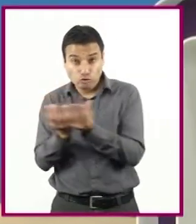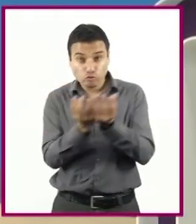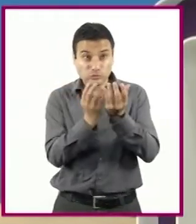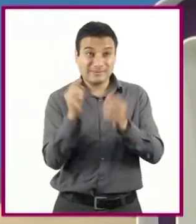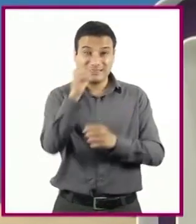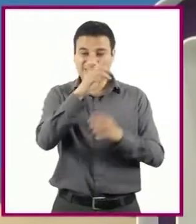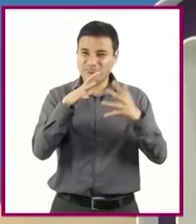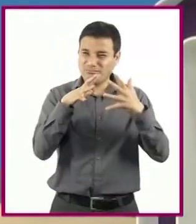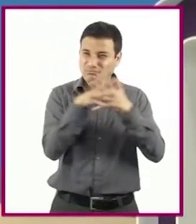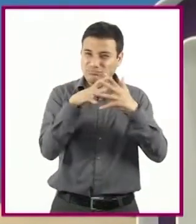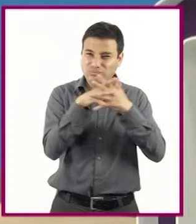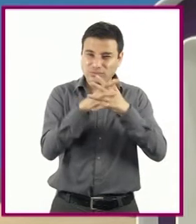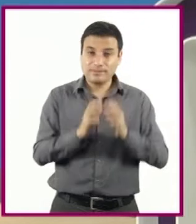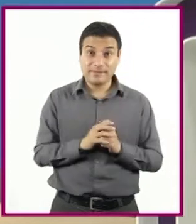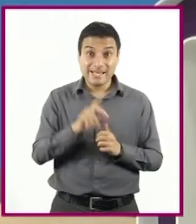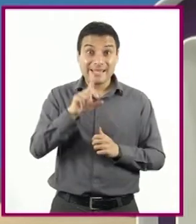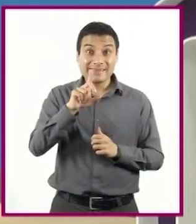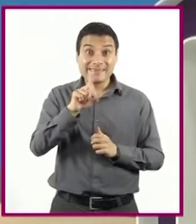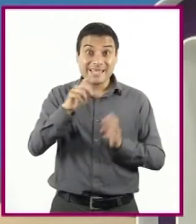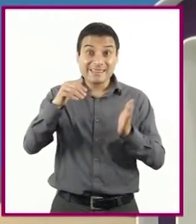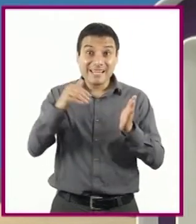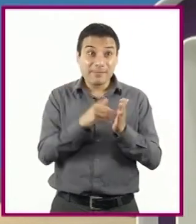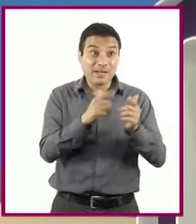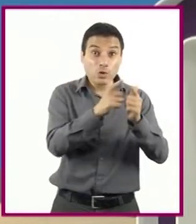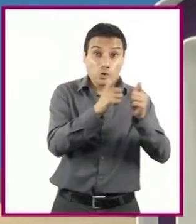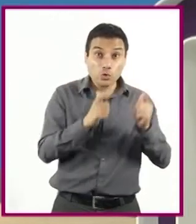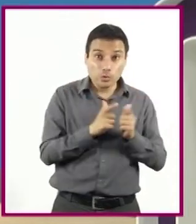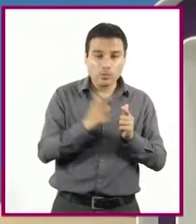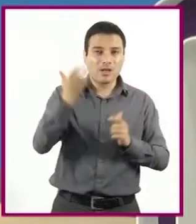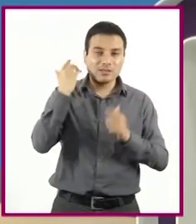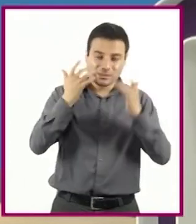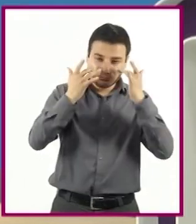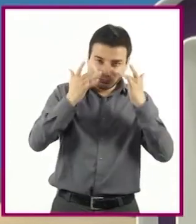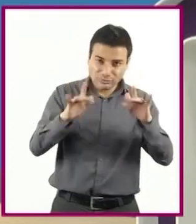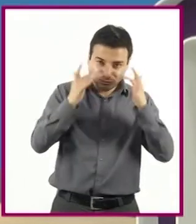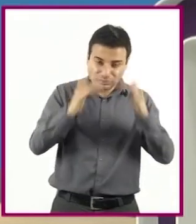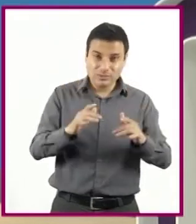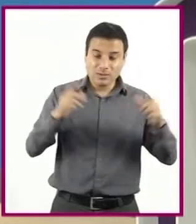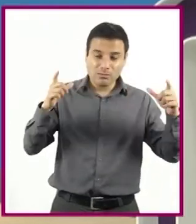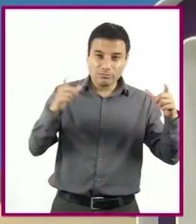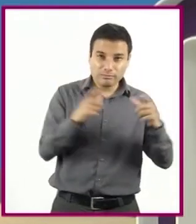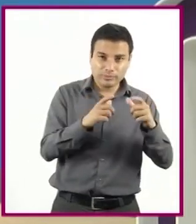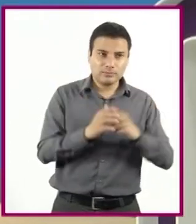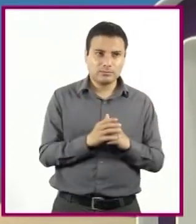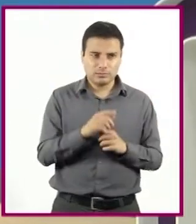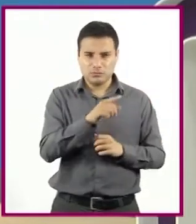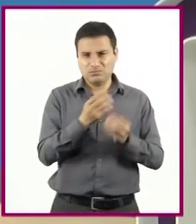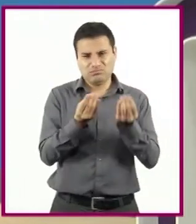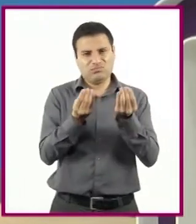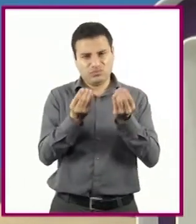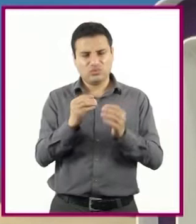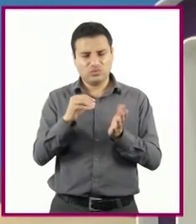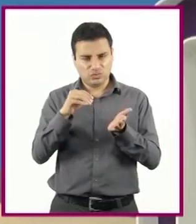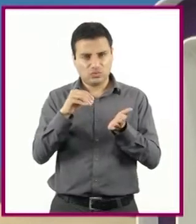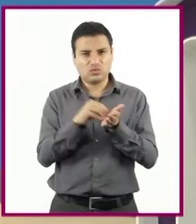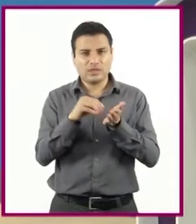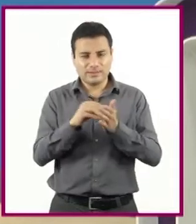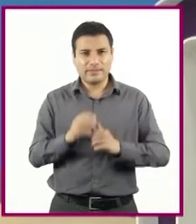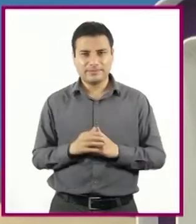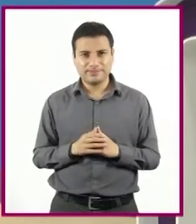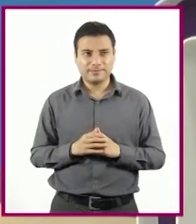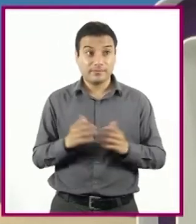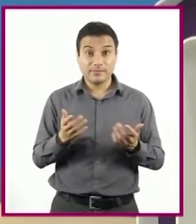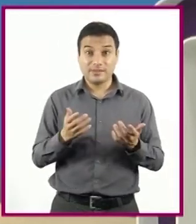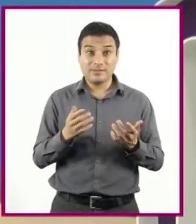entonces, alrededor de 30,000 insurgentes habían desertado. Aún así, seguían siendo mayoría, pero la artillería